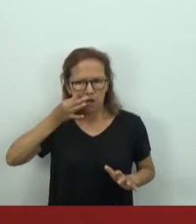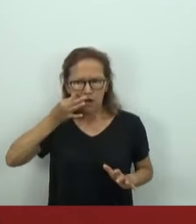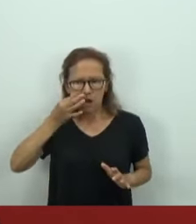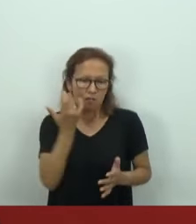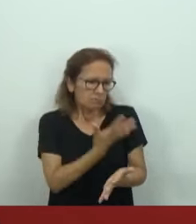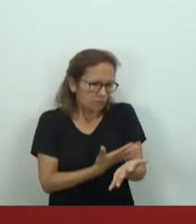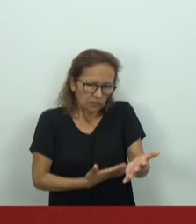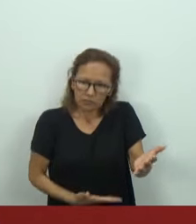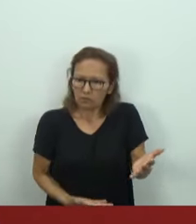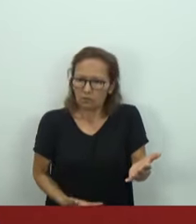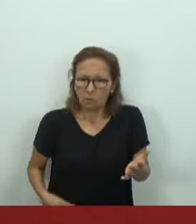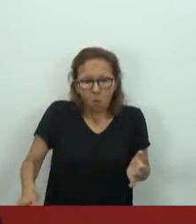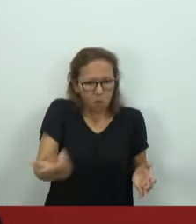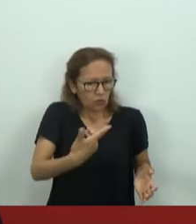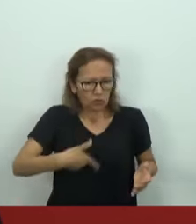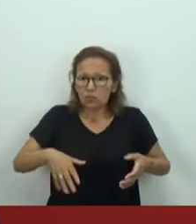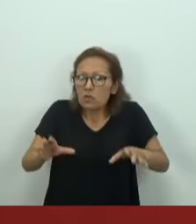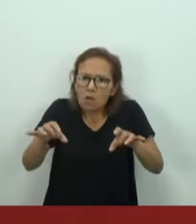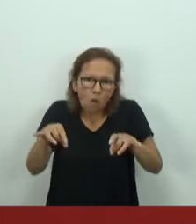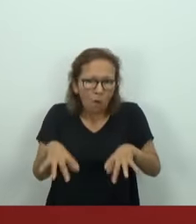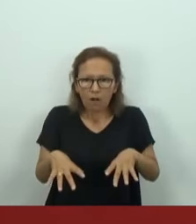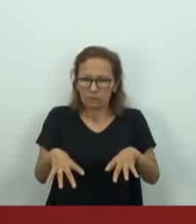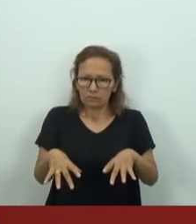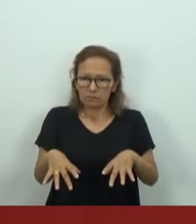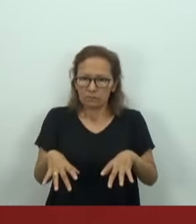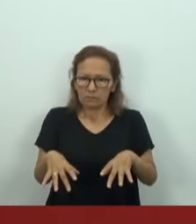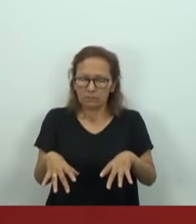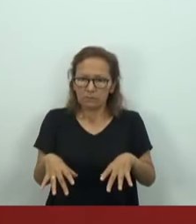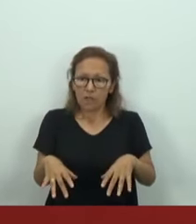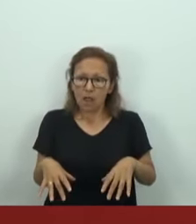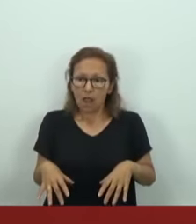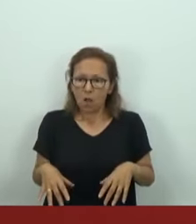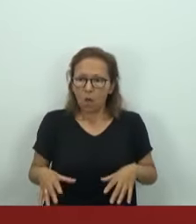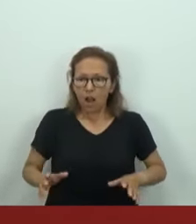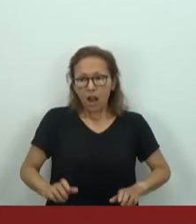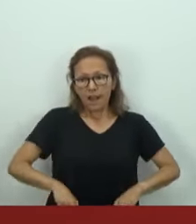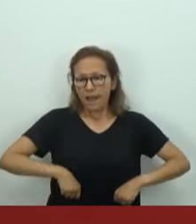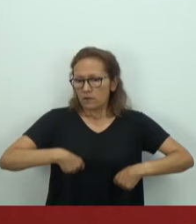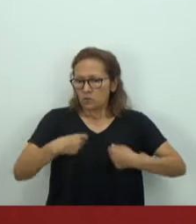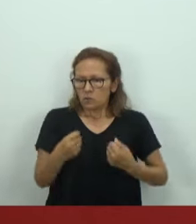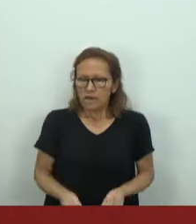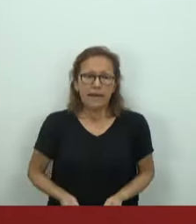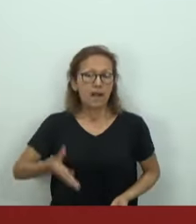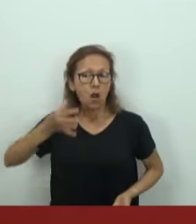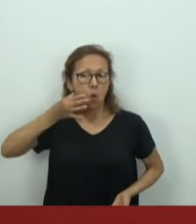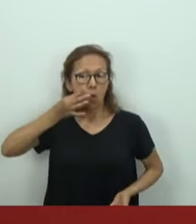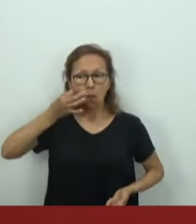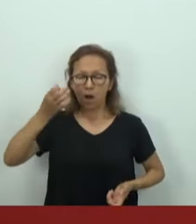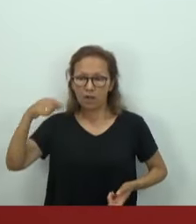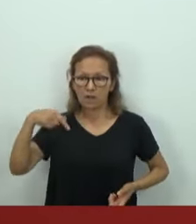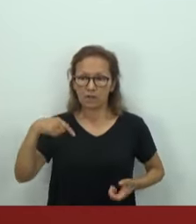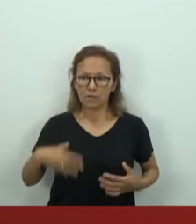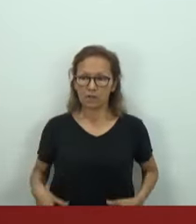carne y sangre. Era hombre de naturaleza, pero era Dios de